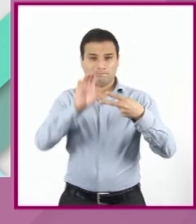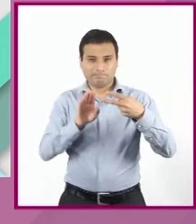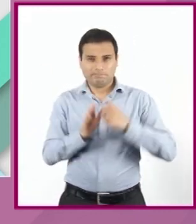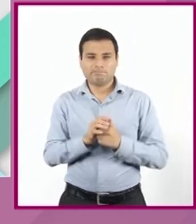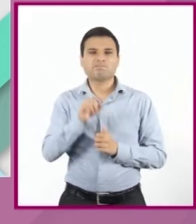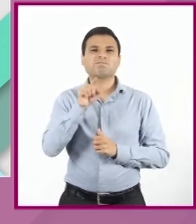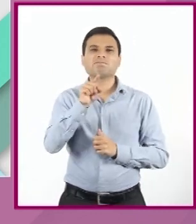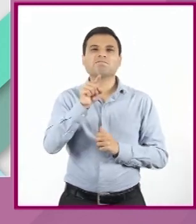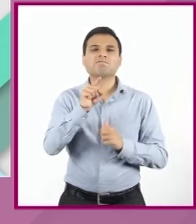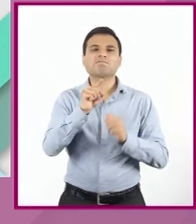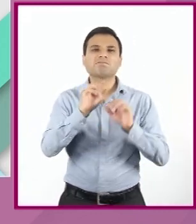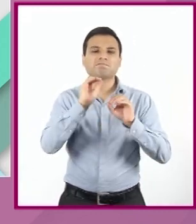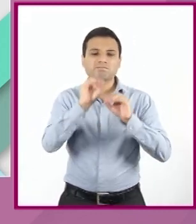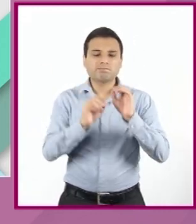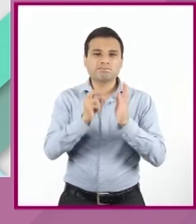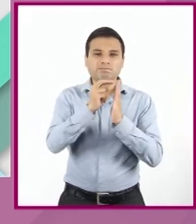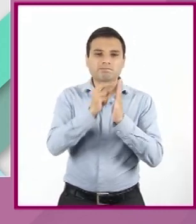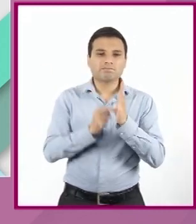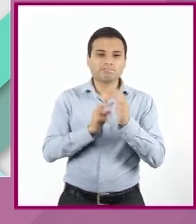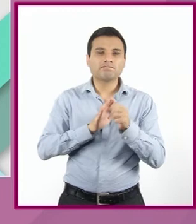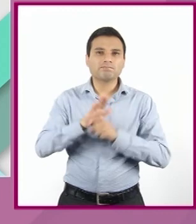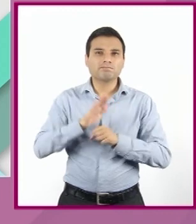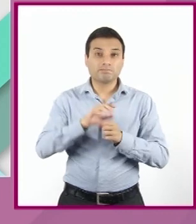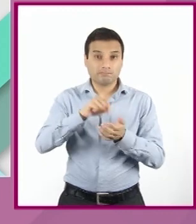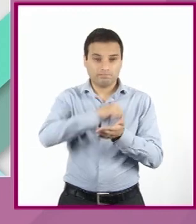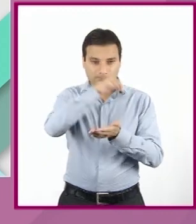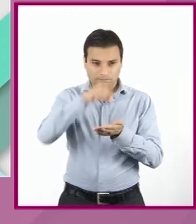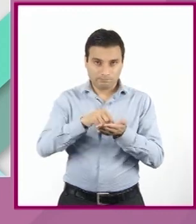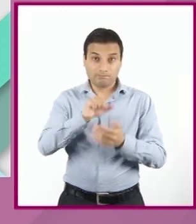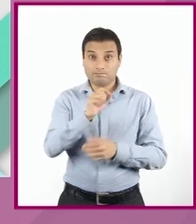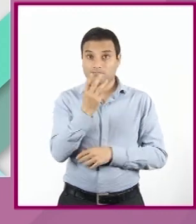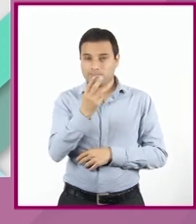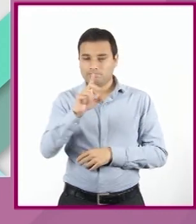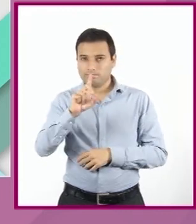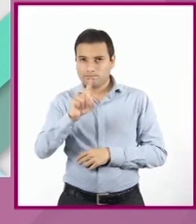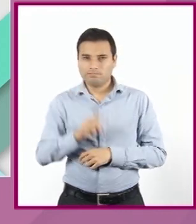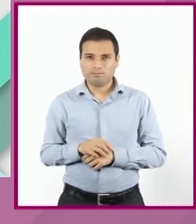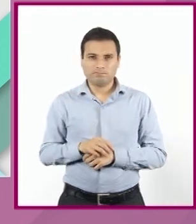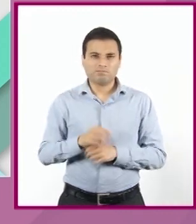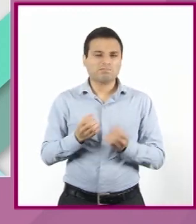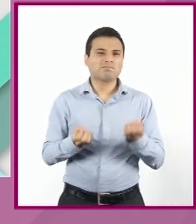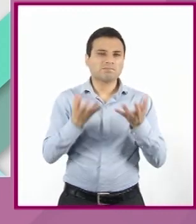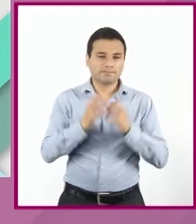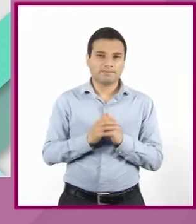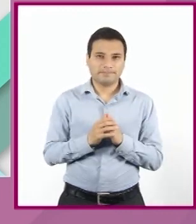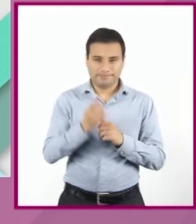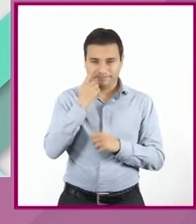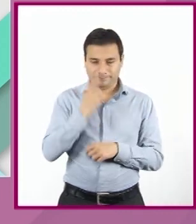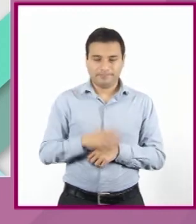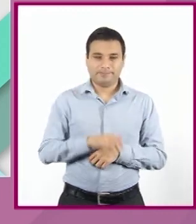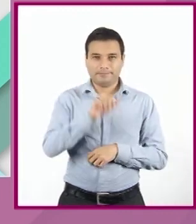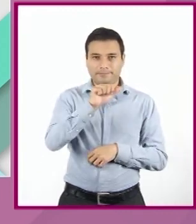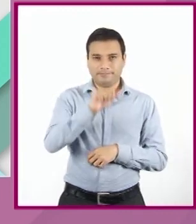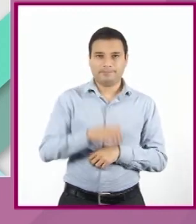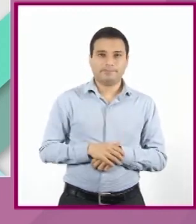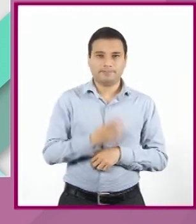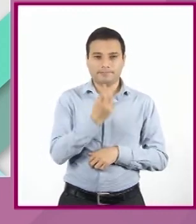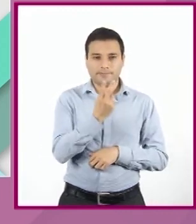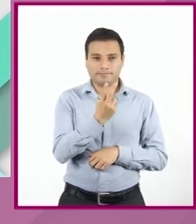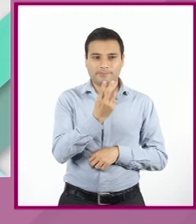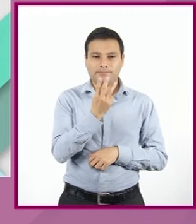valor de los términos 23 y 30 en cada sucesión. Inciso A: 2,